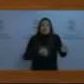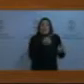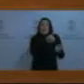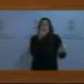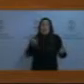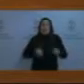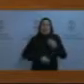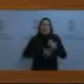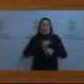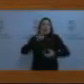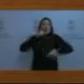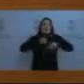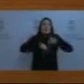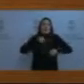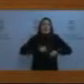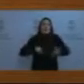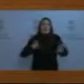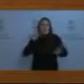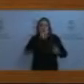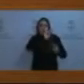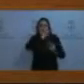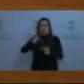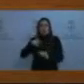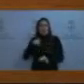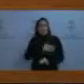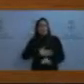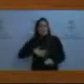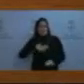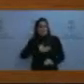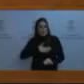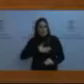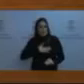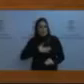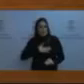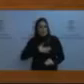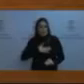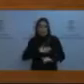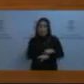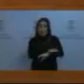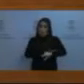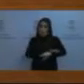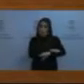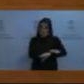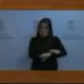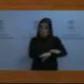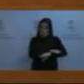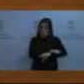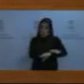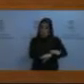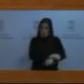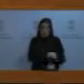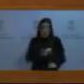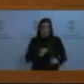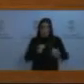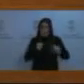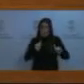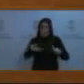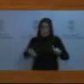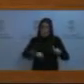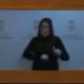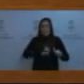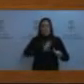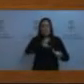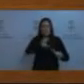lo que estima. Yo estoy muy satisfecha de la labor que hizo un gobierno que cogió un país en la ruina